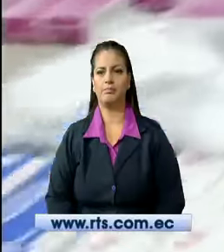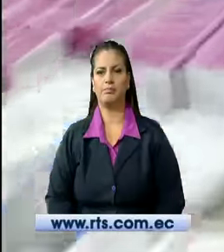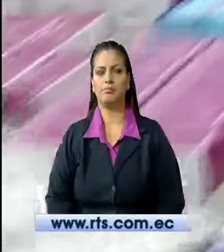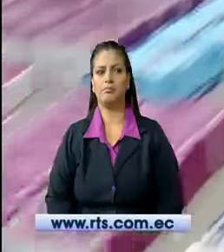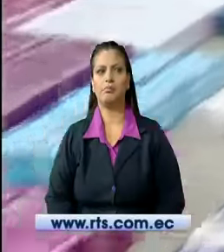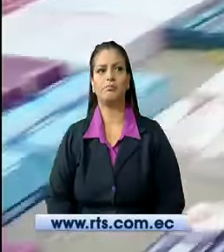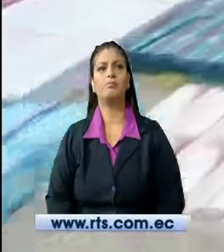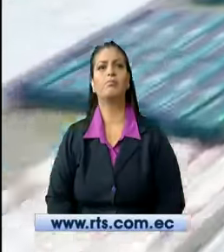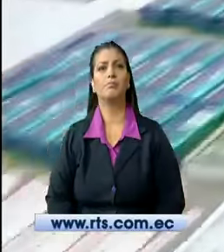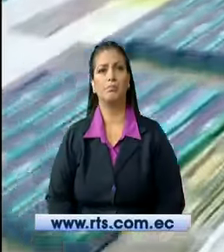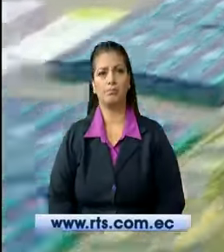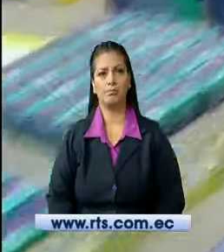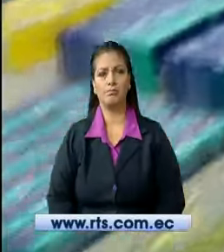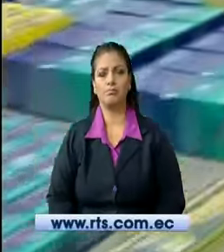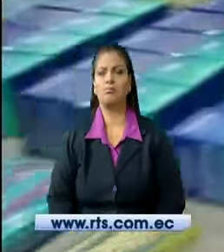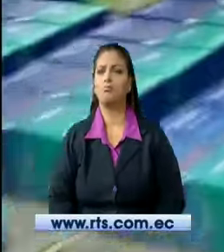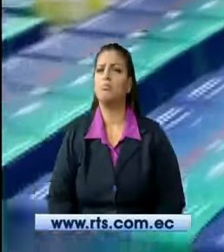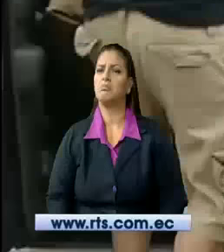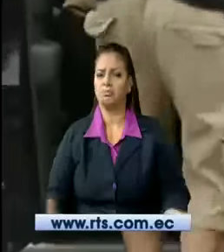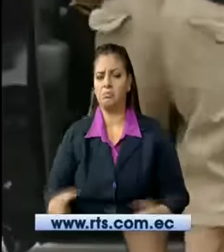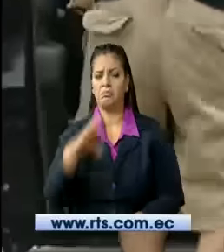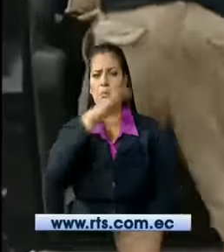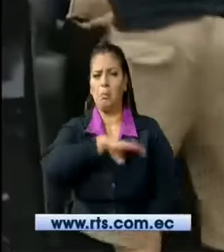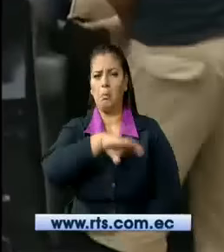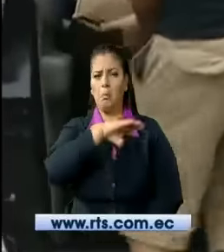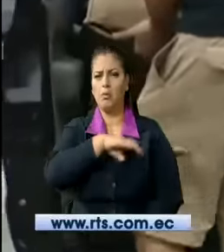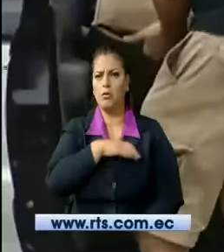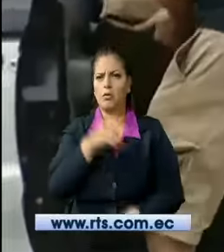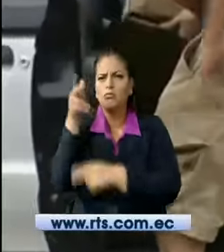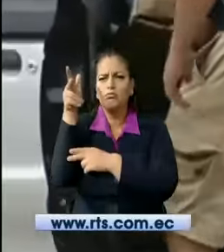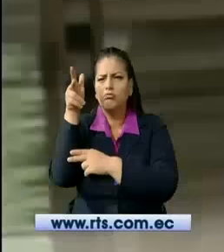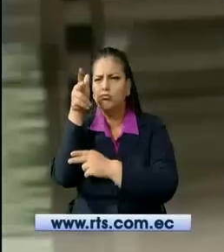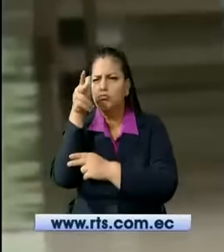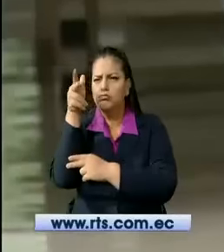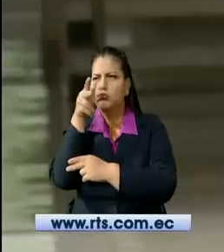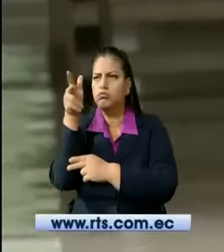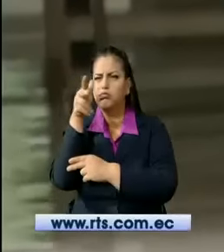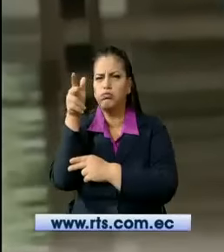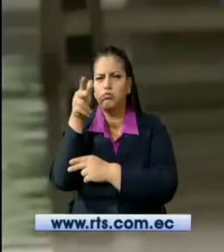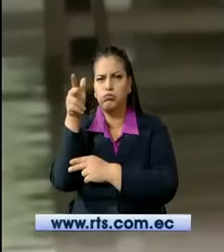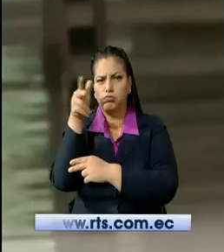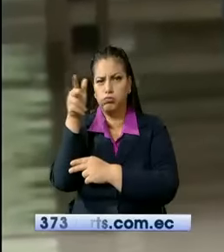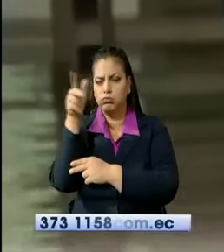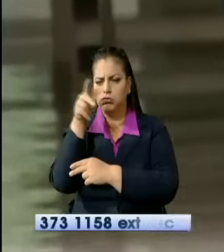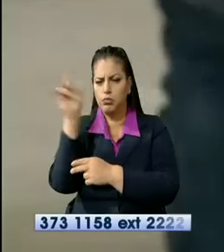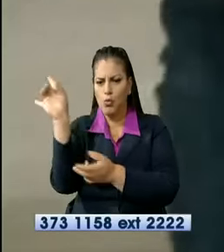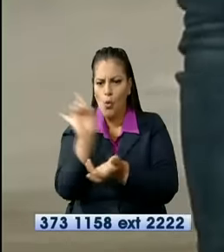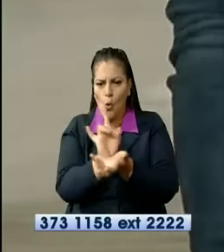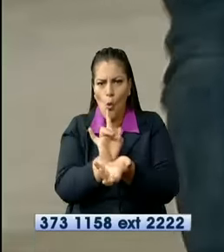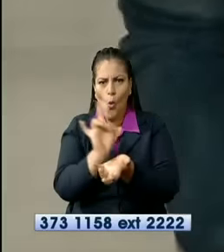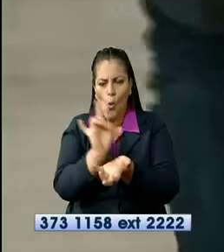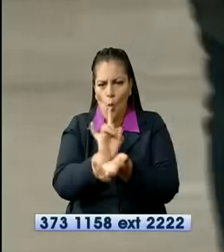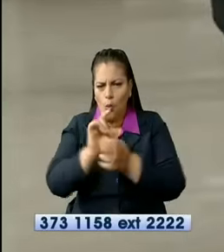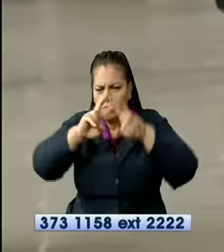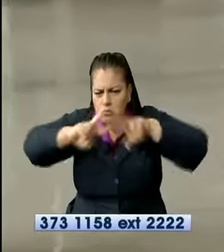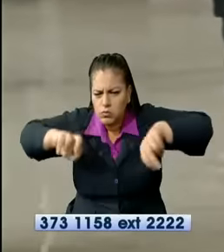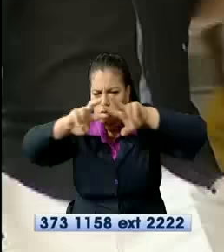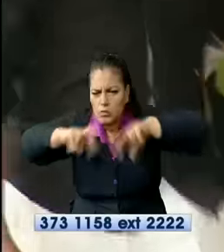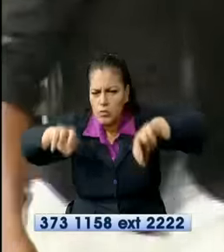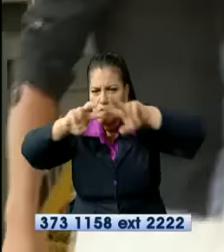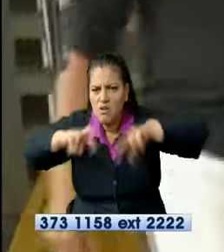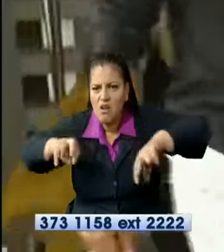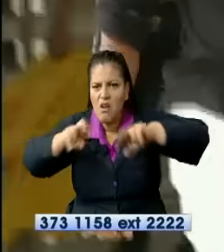Luego de revisar videos, tomar huellas y hacer seguimientos exhaustivos a los presuntos sospechosos, se logró determinar que esta